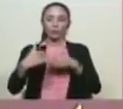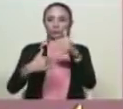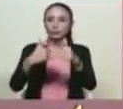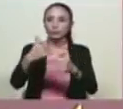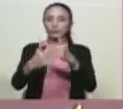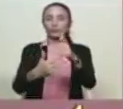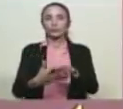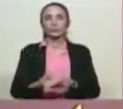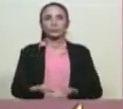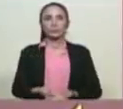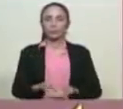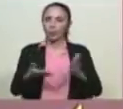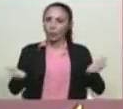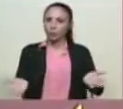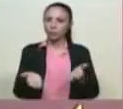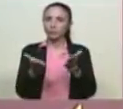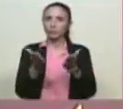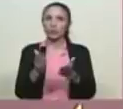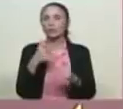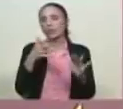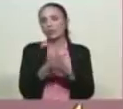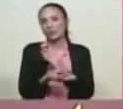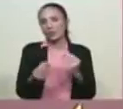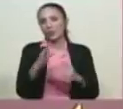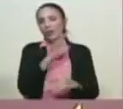progresivo, es lo avanzado.